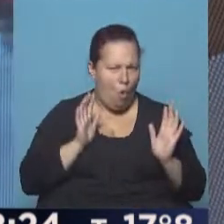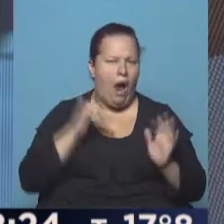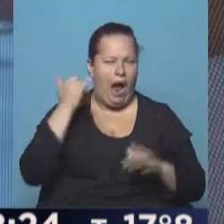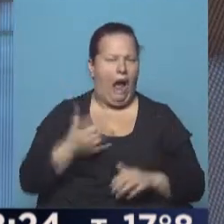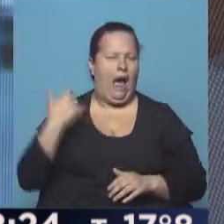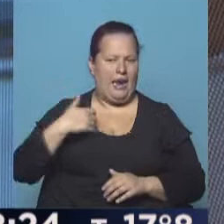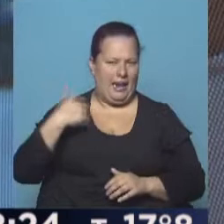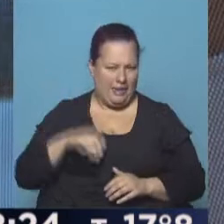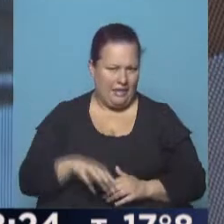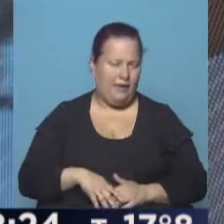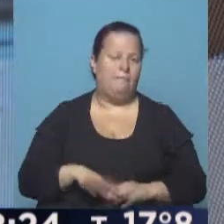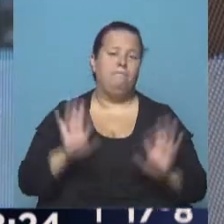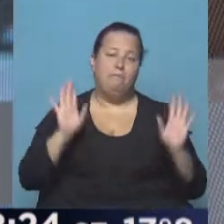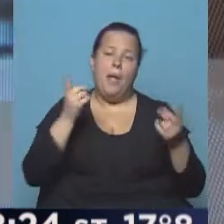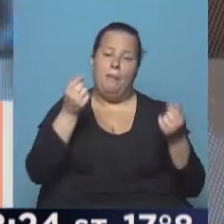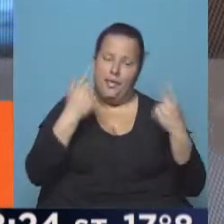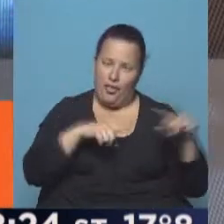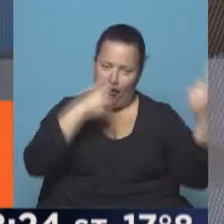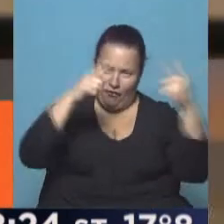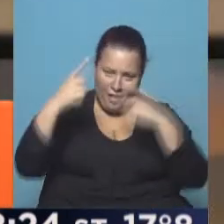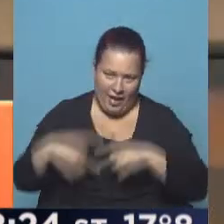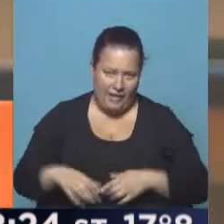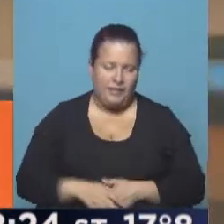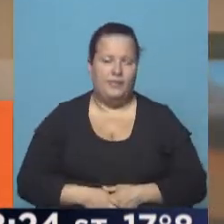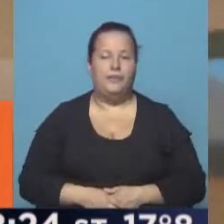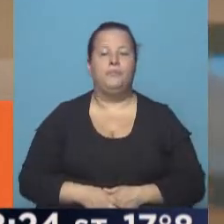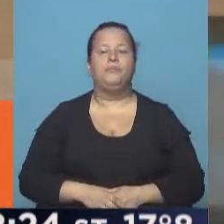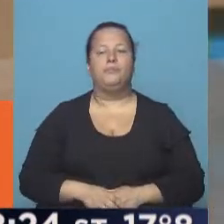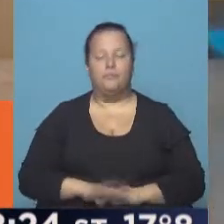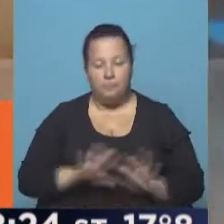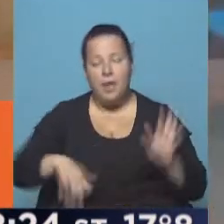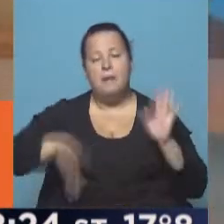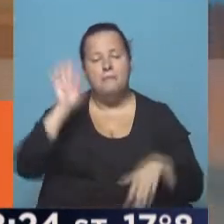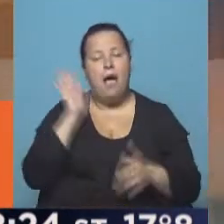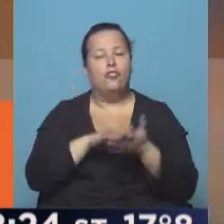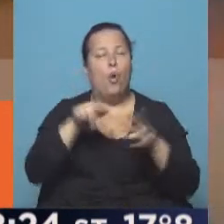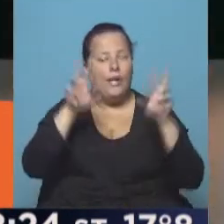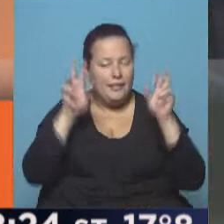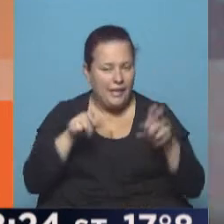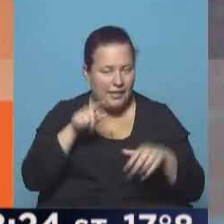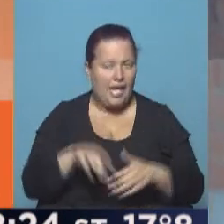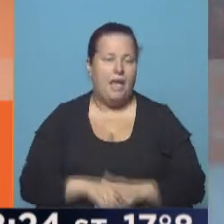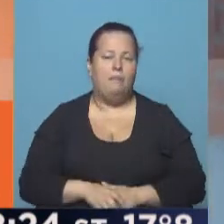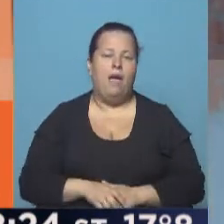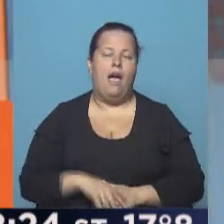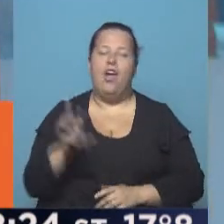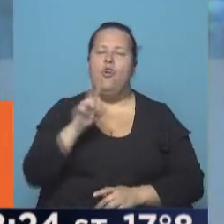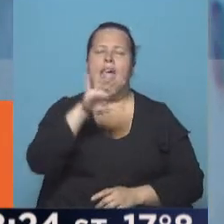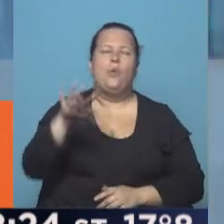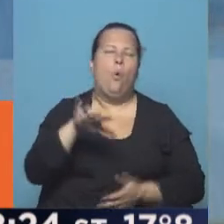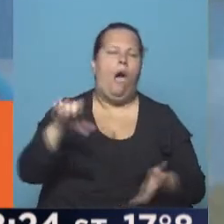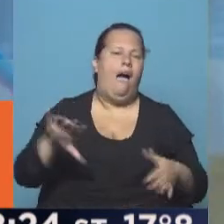la República Argentina y que a lo mejor los precios son diferentes. Bueno, está mucho más el caso este que al no ser un